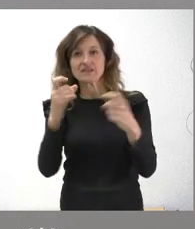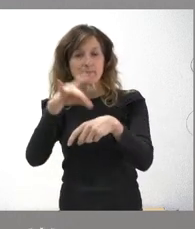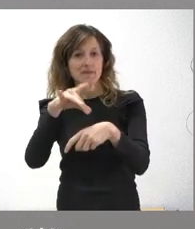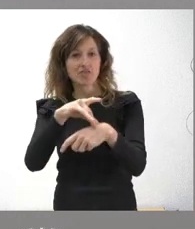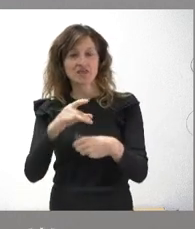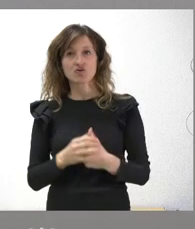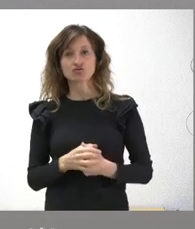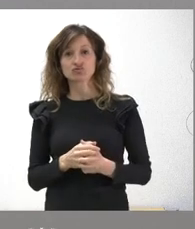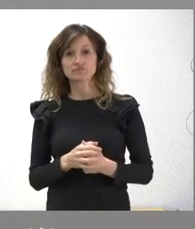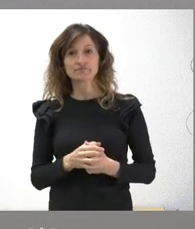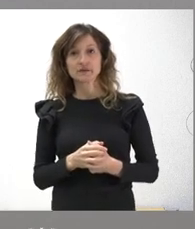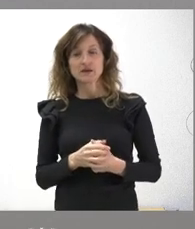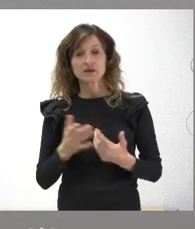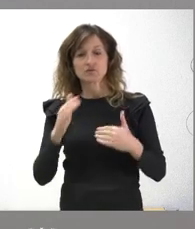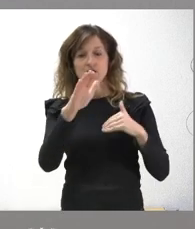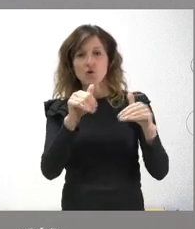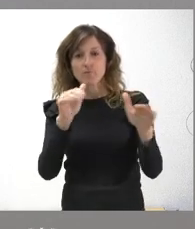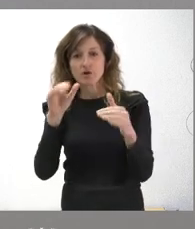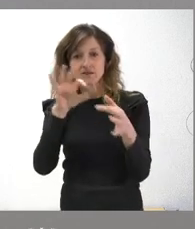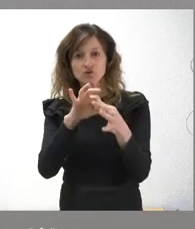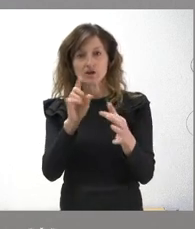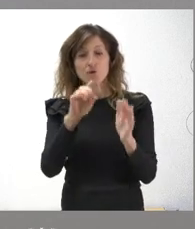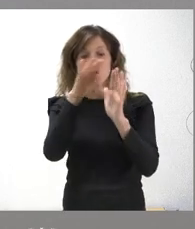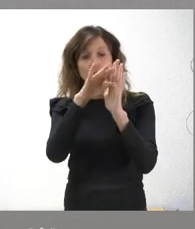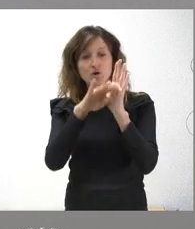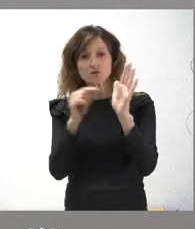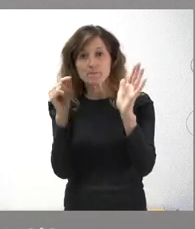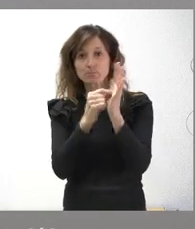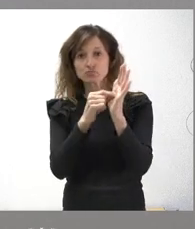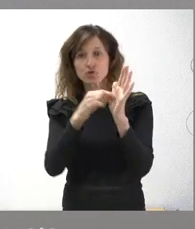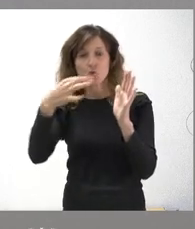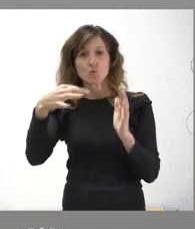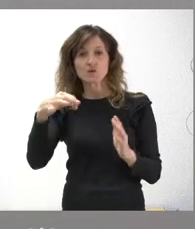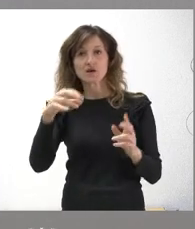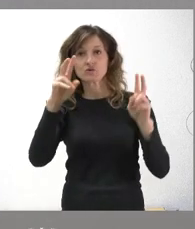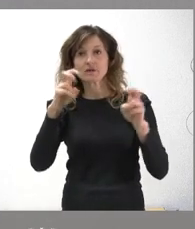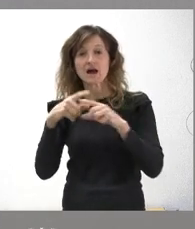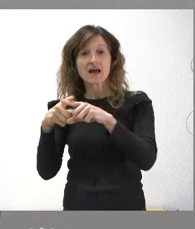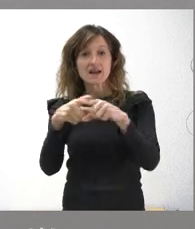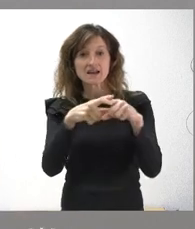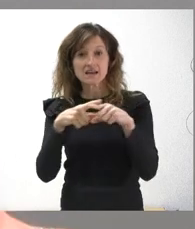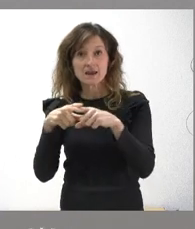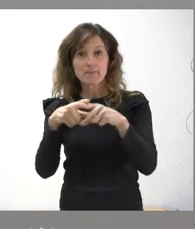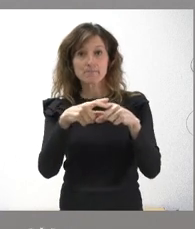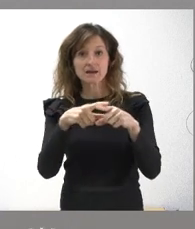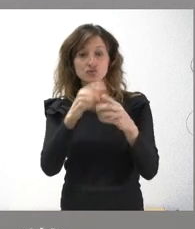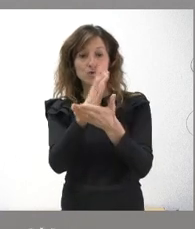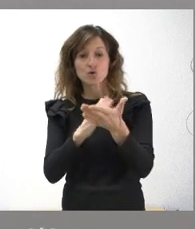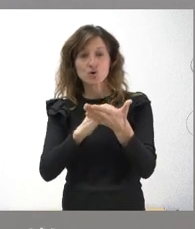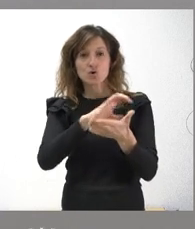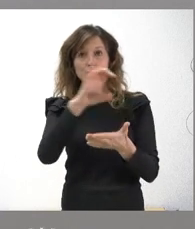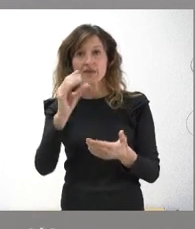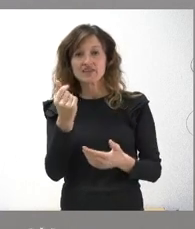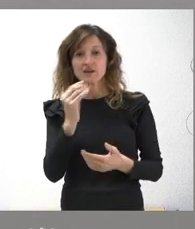y de este tema no iba la convocatoria lo único que iba en la convocatoria un único punto del orden del día es el reparto entre todas las comunidades autónomas de una